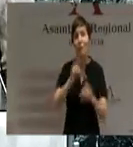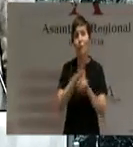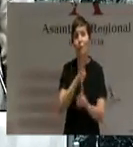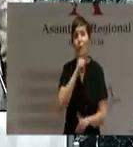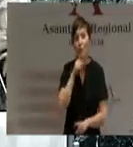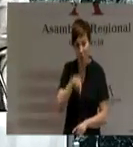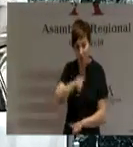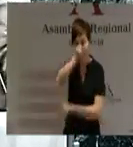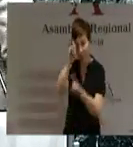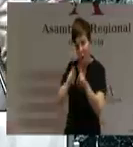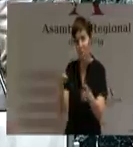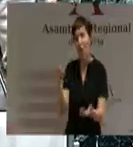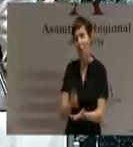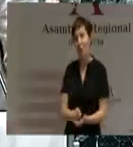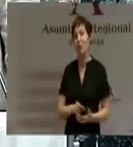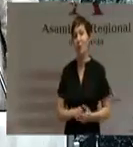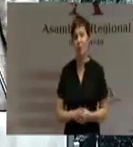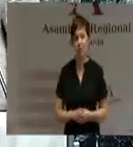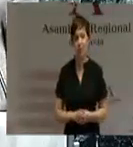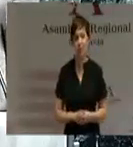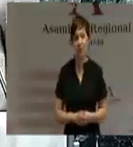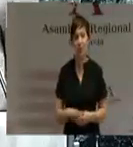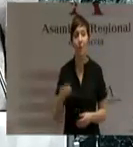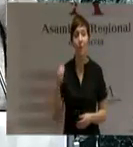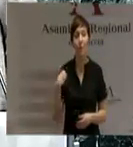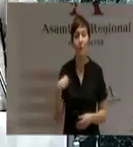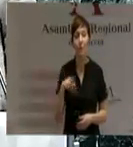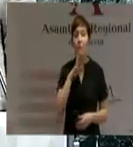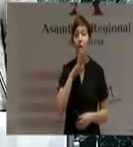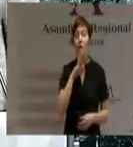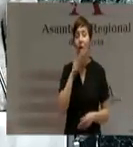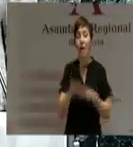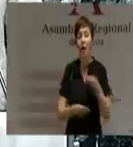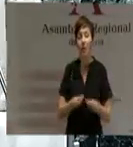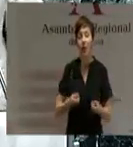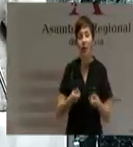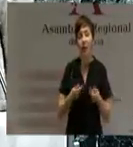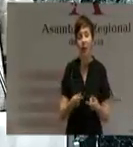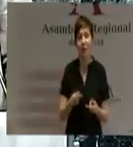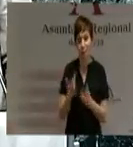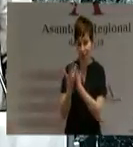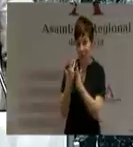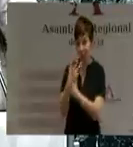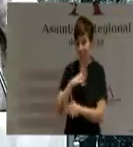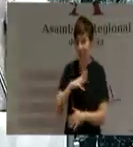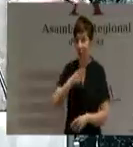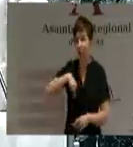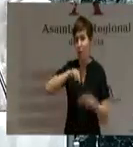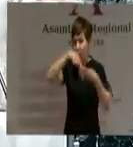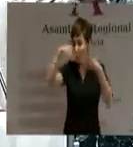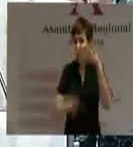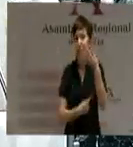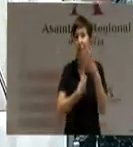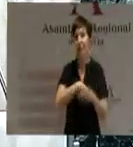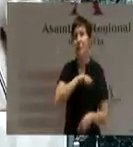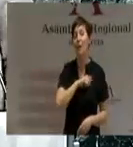pregunta. Con todo esto y con todo lo que se ha gastado, ¿me quiere explicar usted por qué estamos más alejados de la media? ¿Por qué hemos